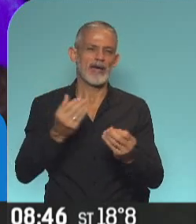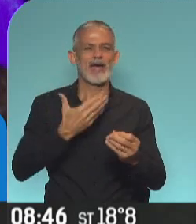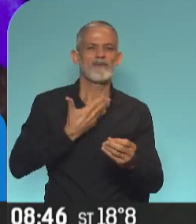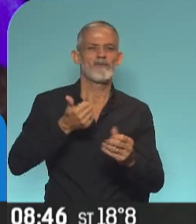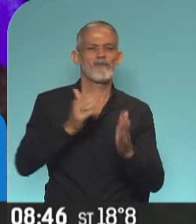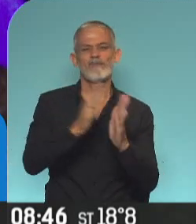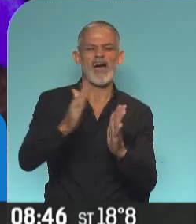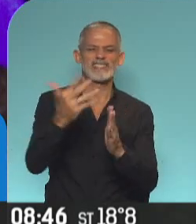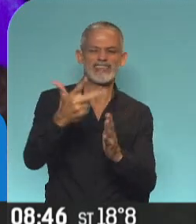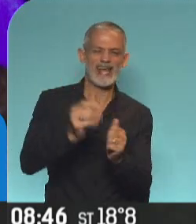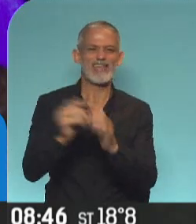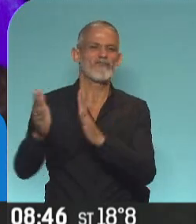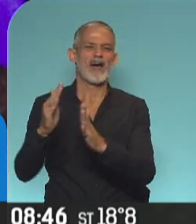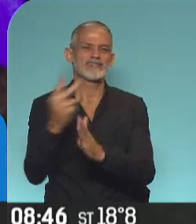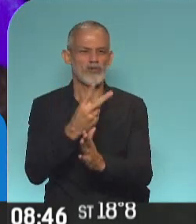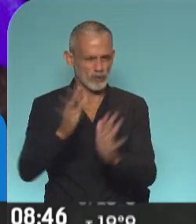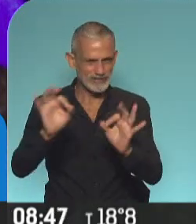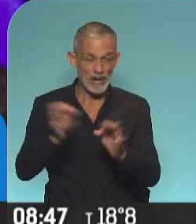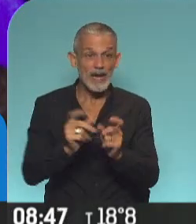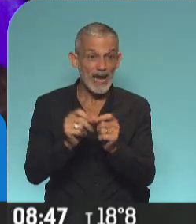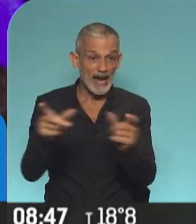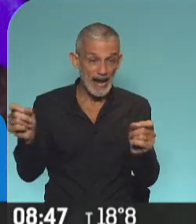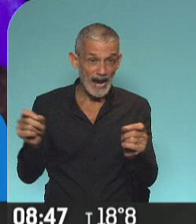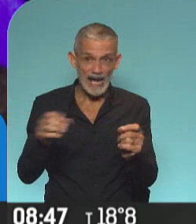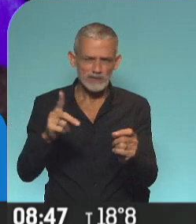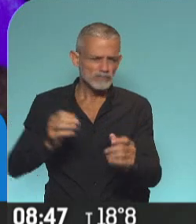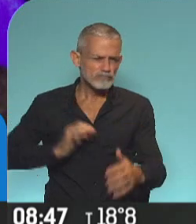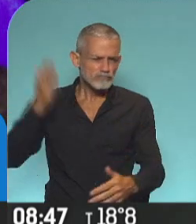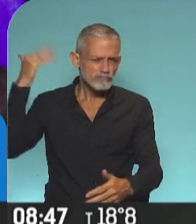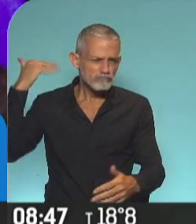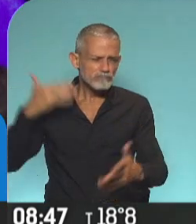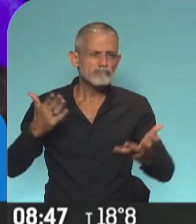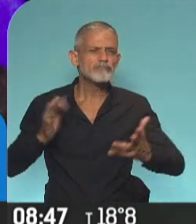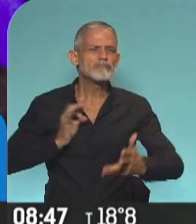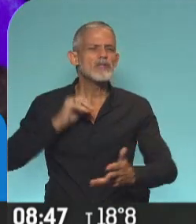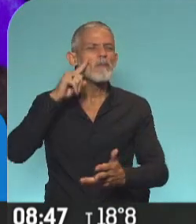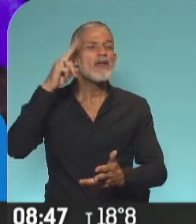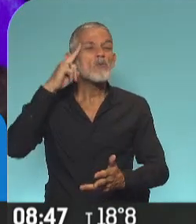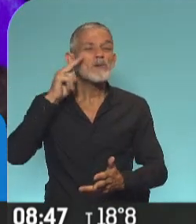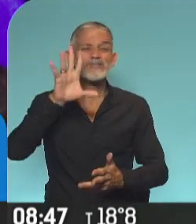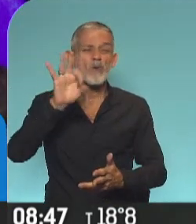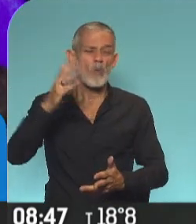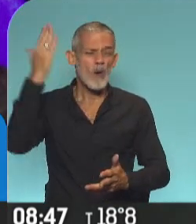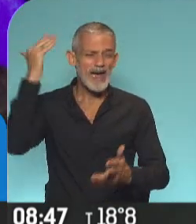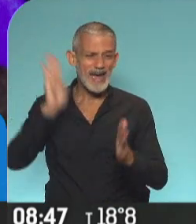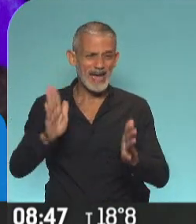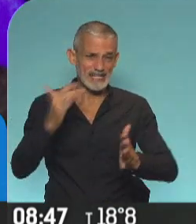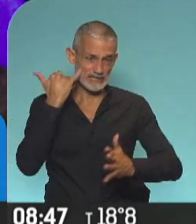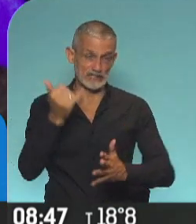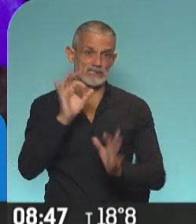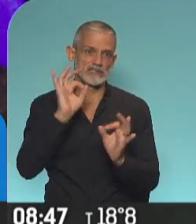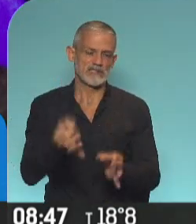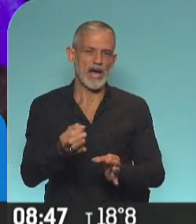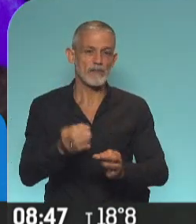fase 2 en cáncer eso se hace desde la década del 50 pues para la gente que